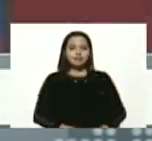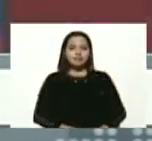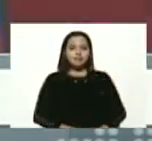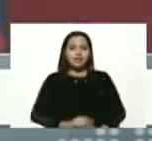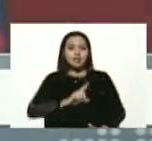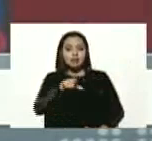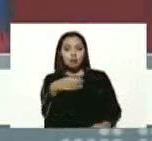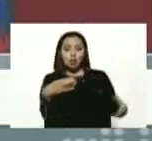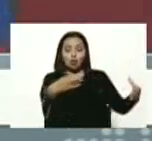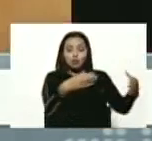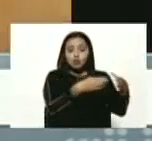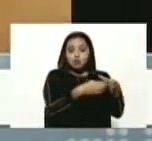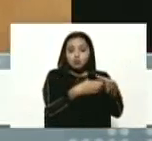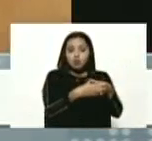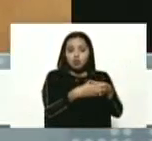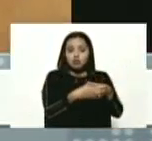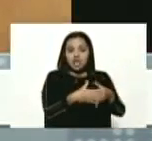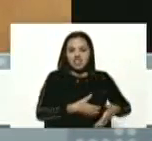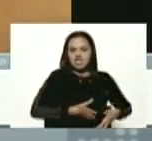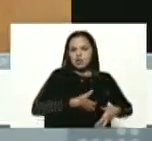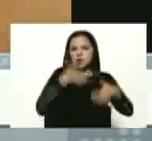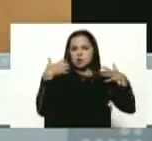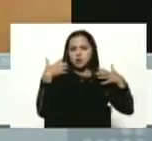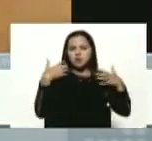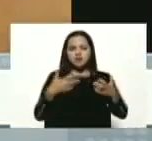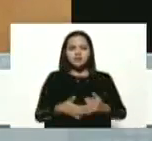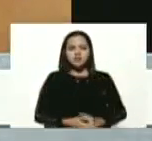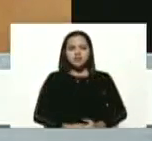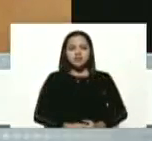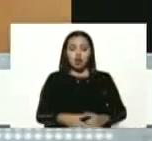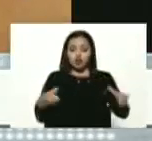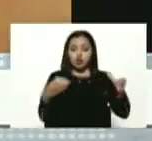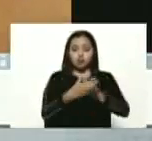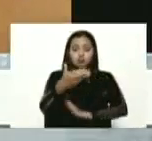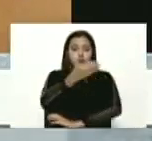jauría del odio de la derecha